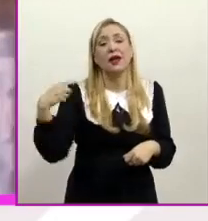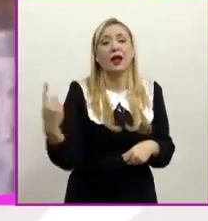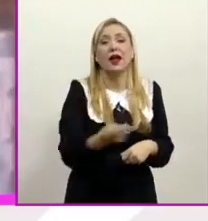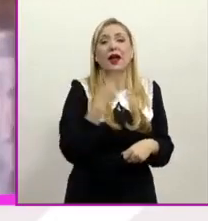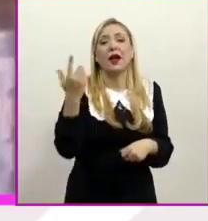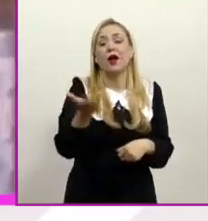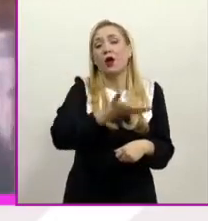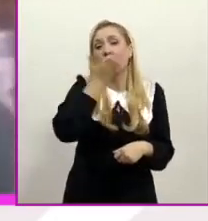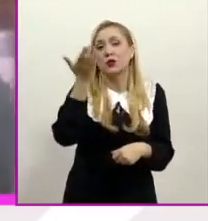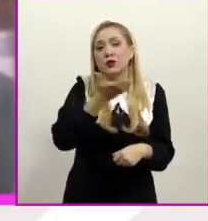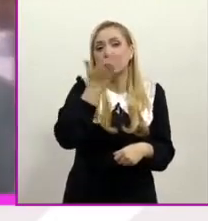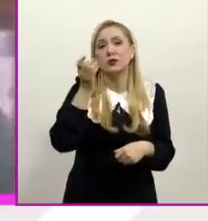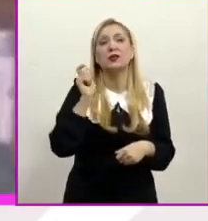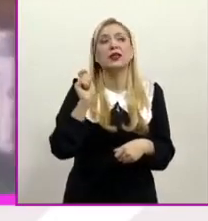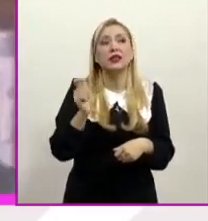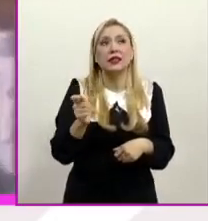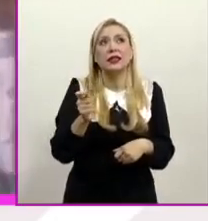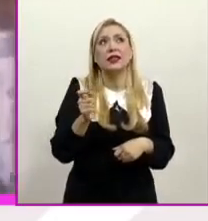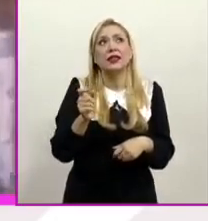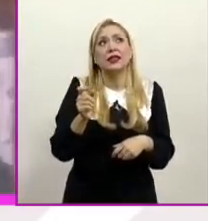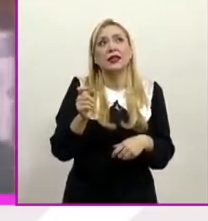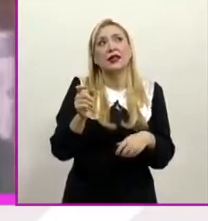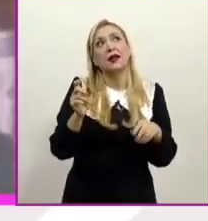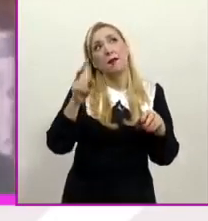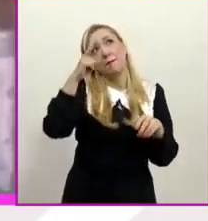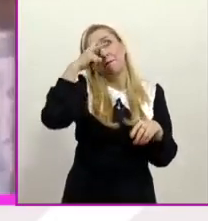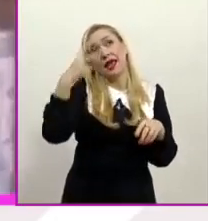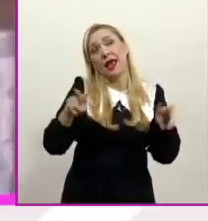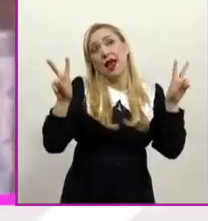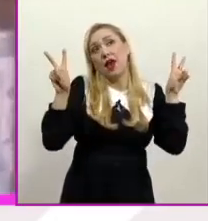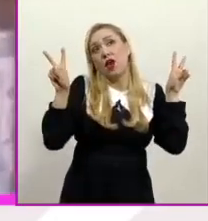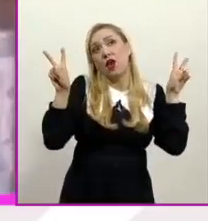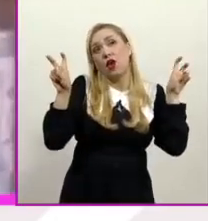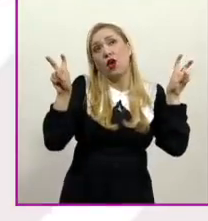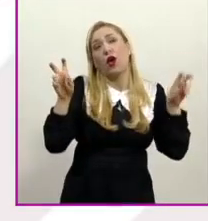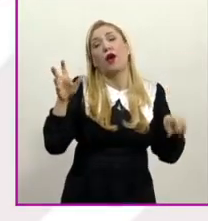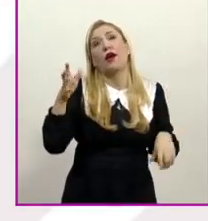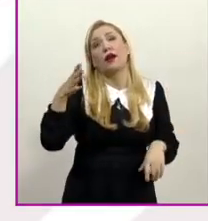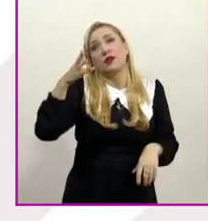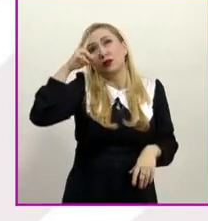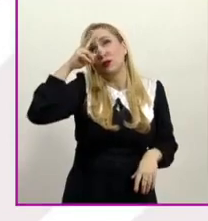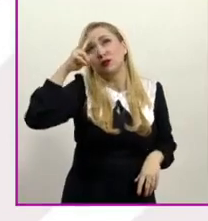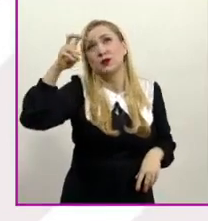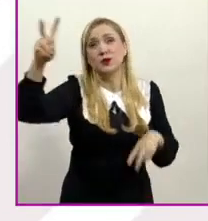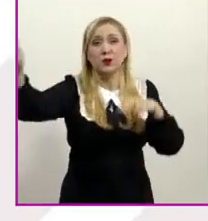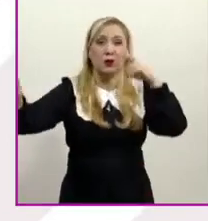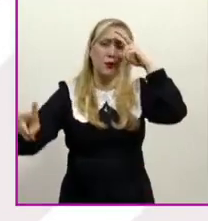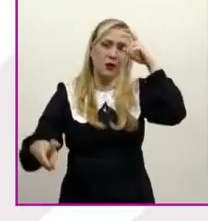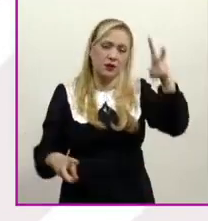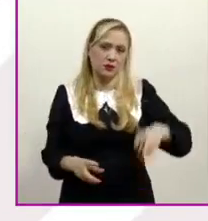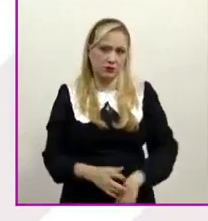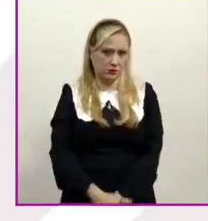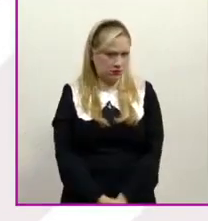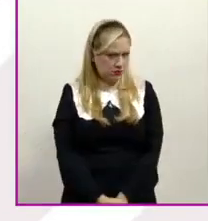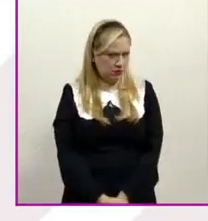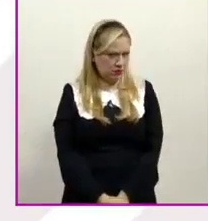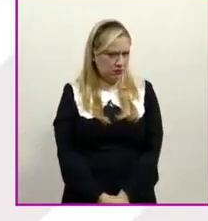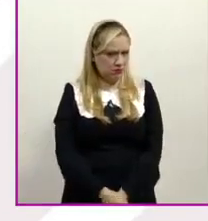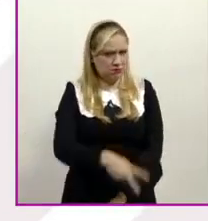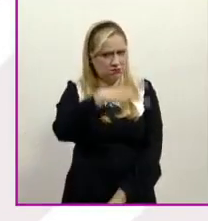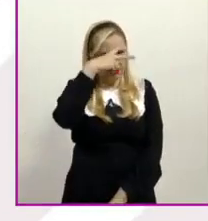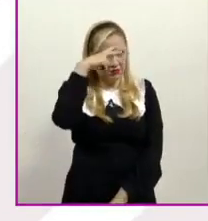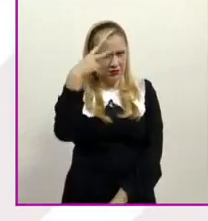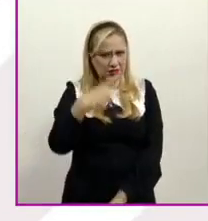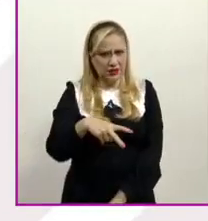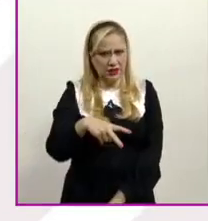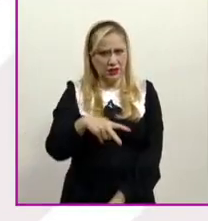fenotipo, ¿qué tipo se busca? Mexicano aspiracional. Y el mexicano aspiracional, como estaba diciendo